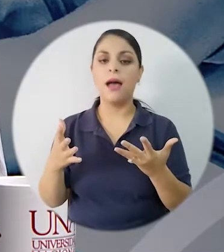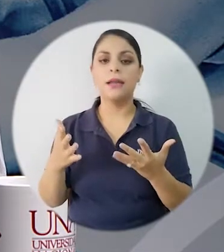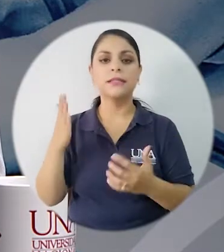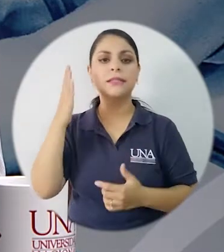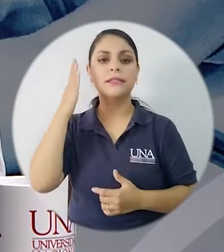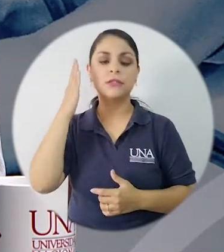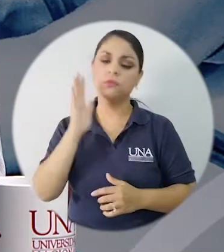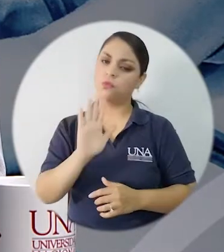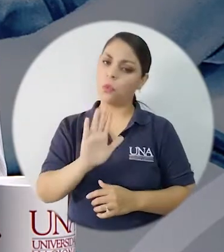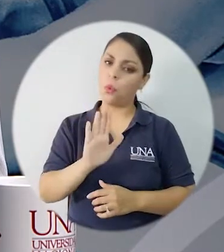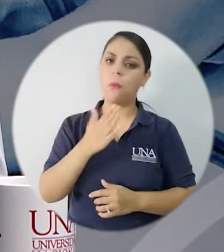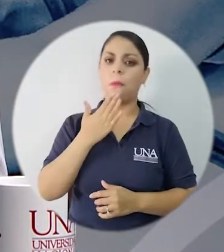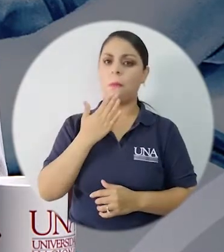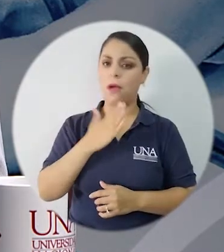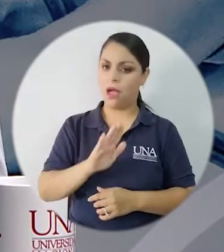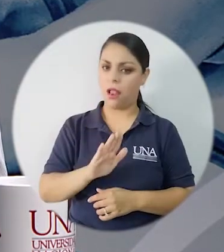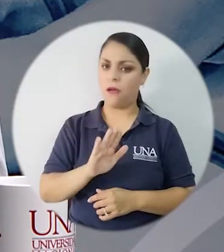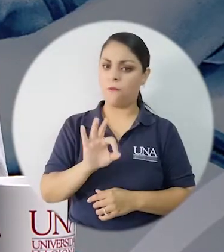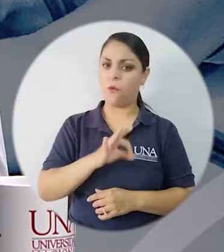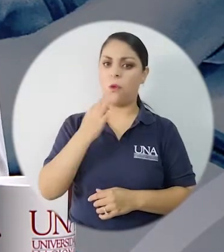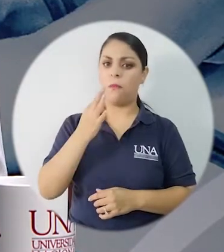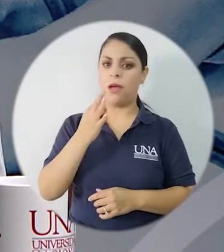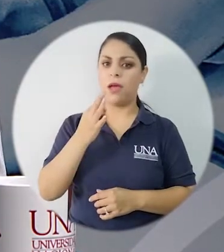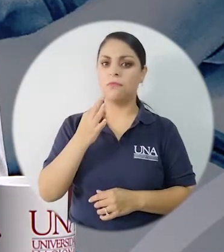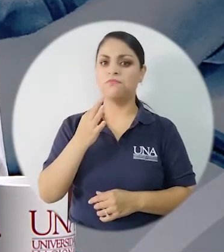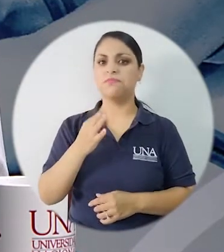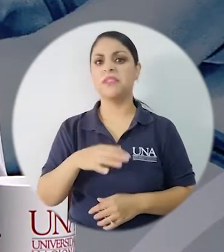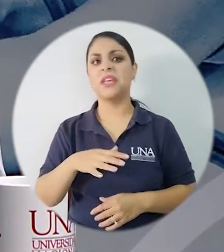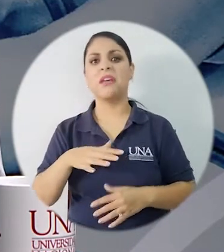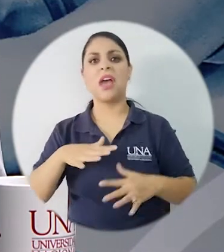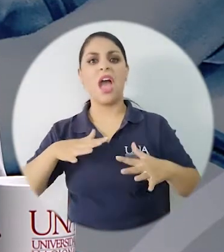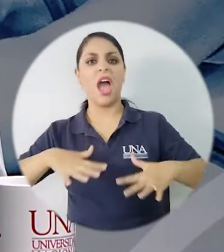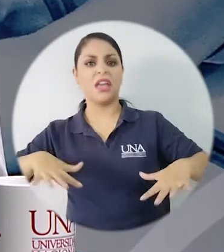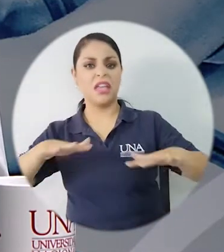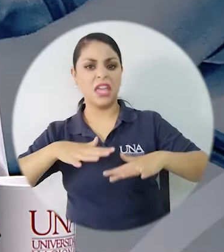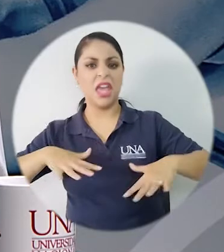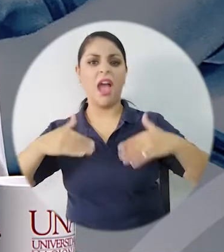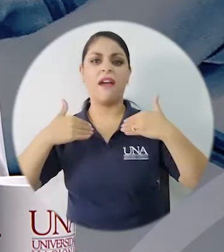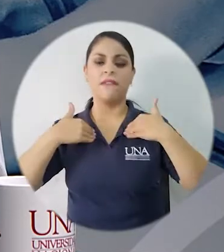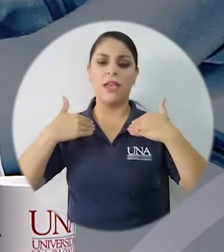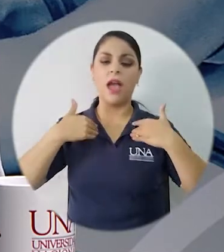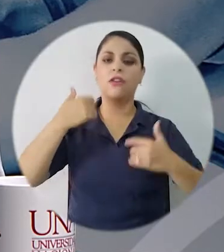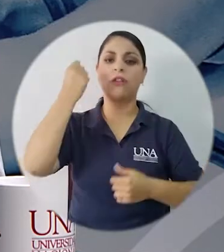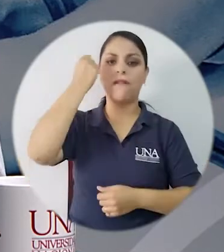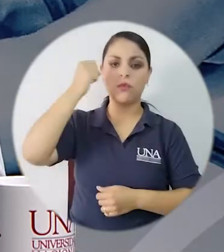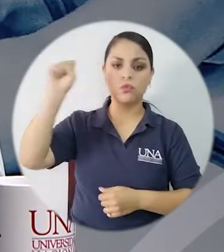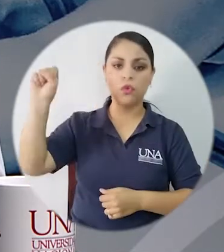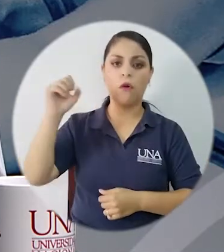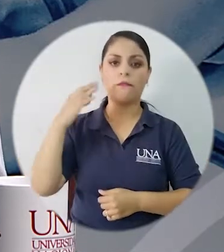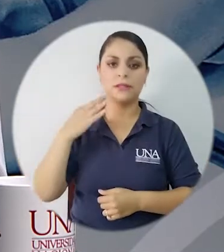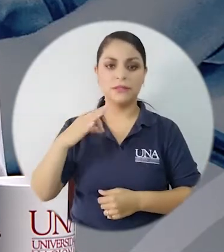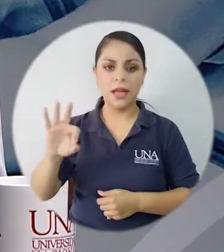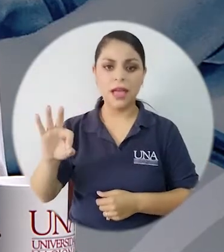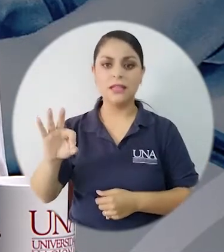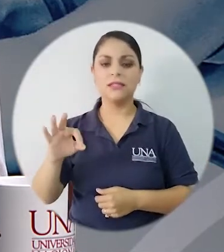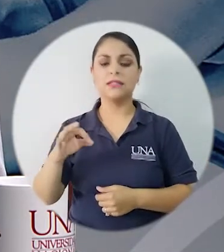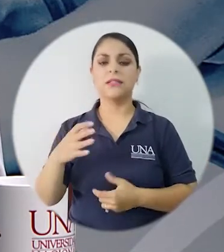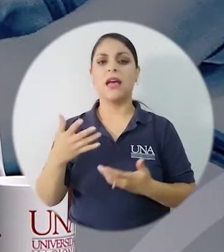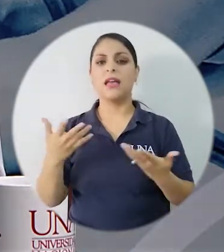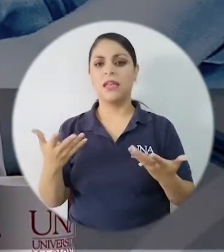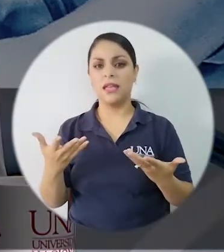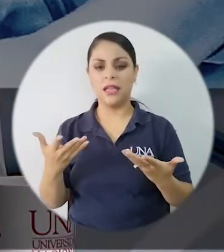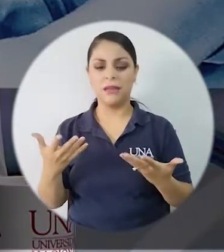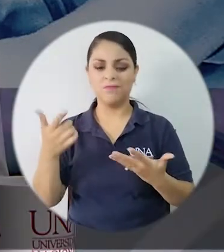decir de muy mala manera que acá se respiraba los ambientes de la Revolución Francesa, de